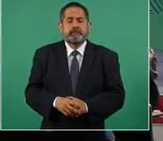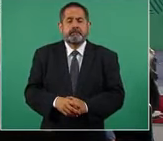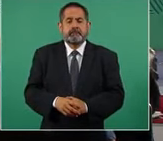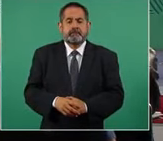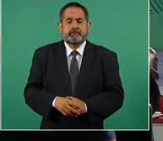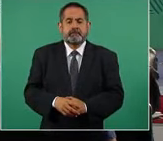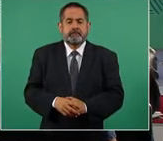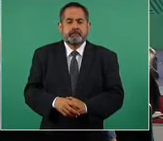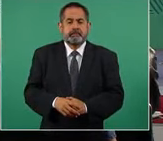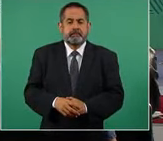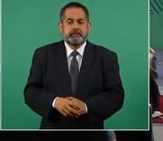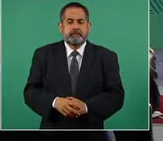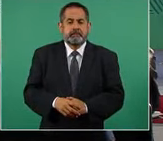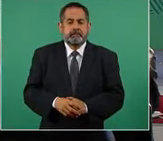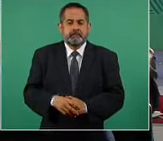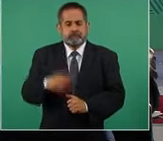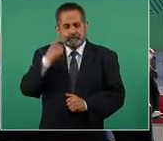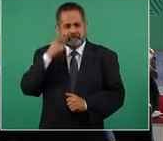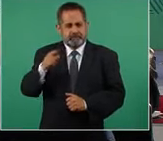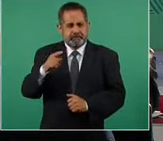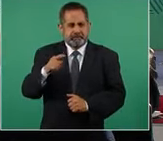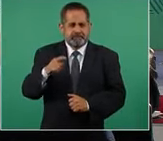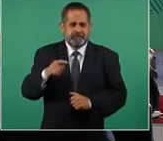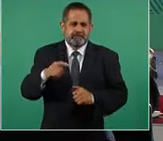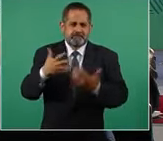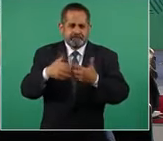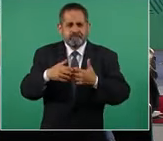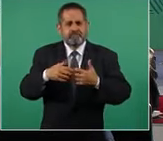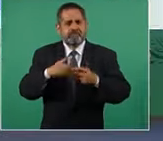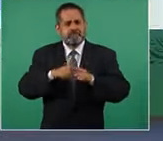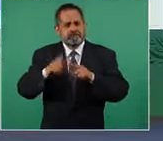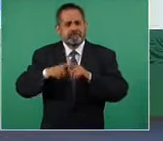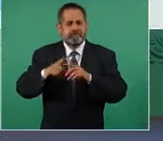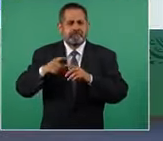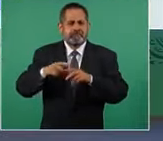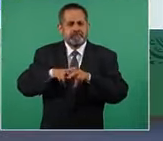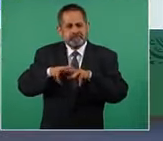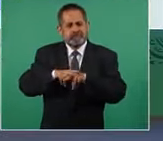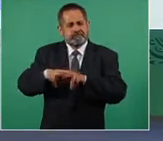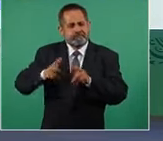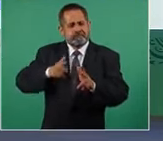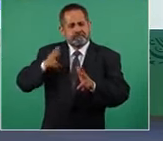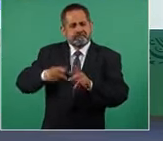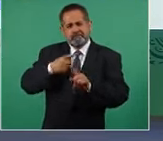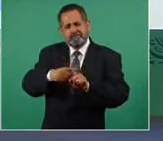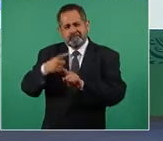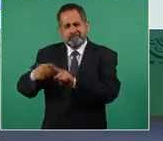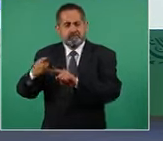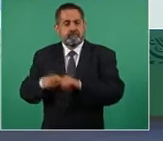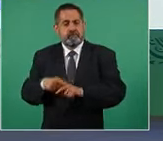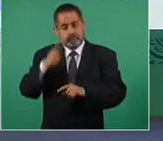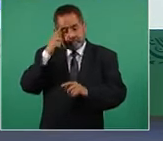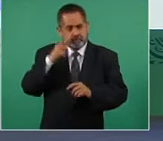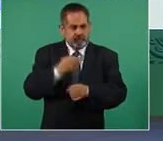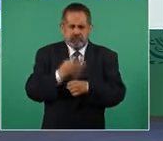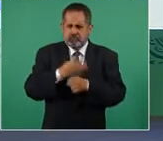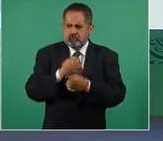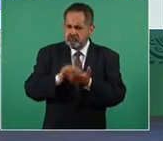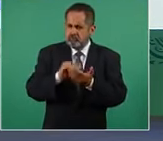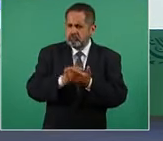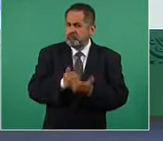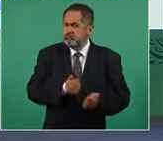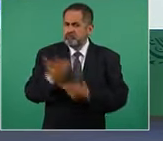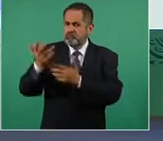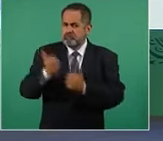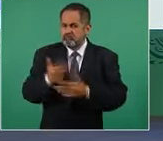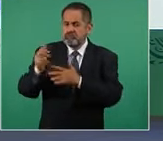Ford. Aquí es la fabricación de material rodante. Actualmente desde Ciudad Sagún sale a otras partes del